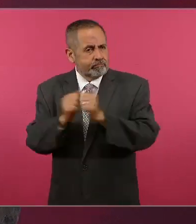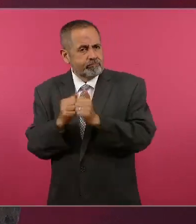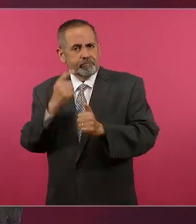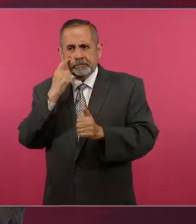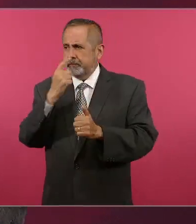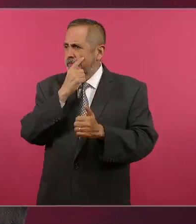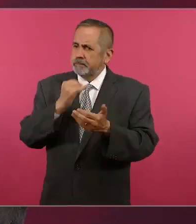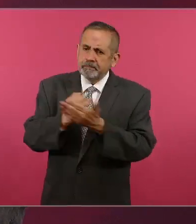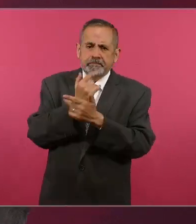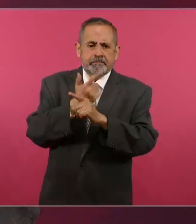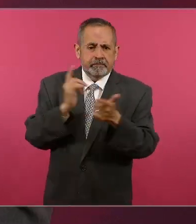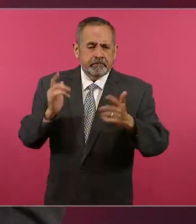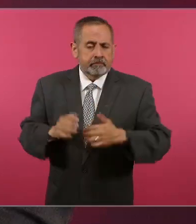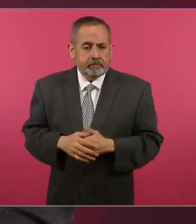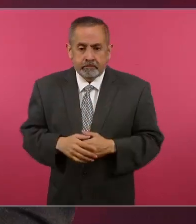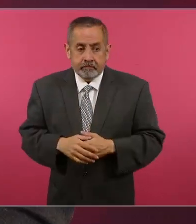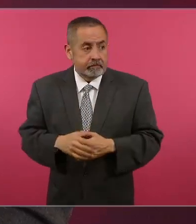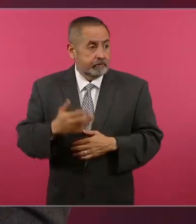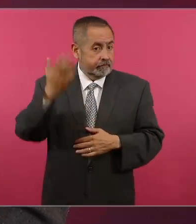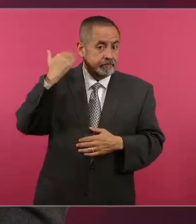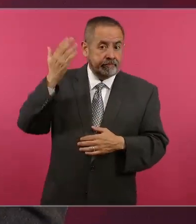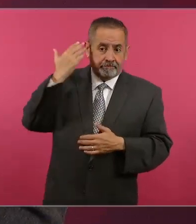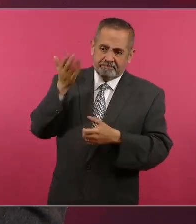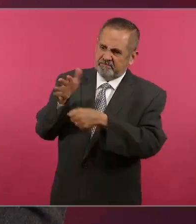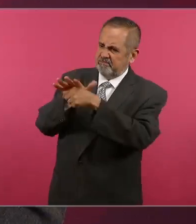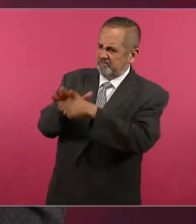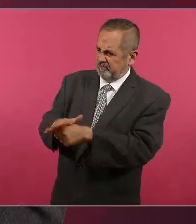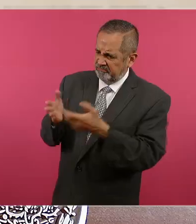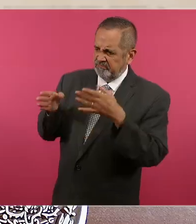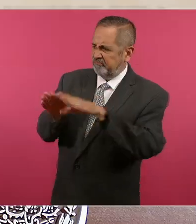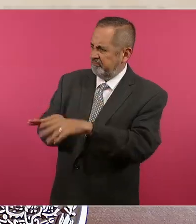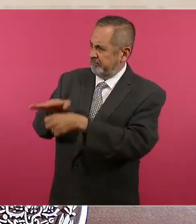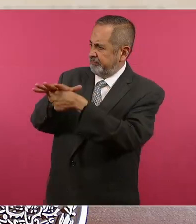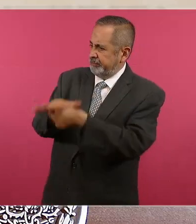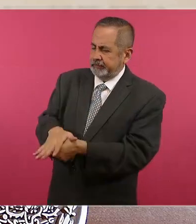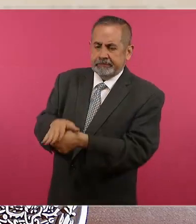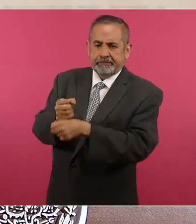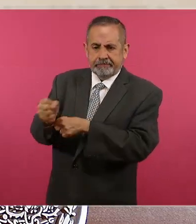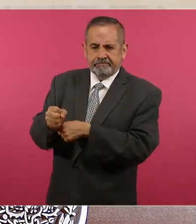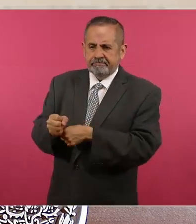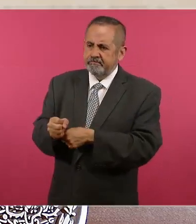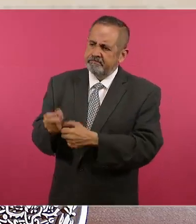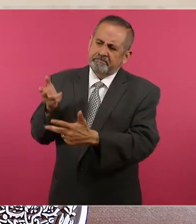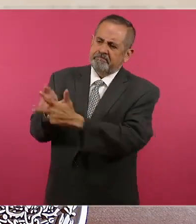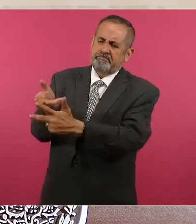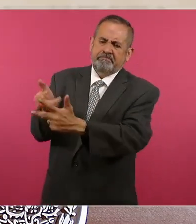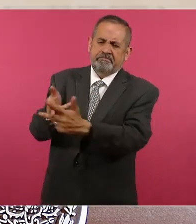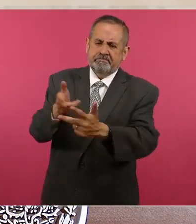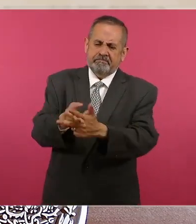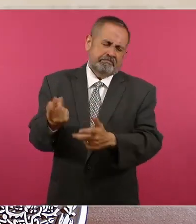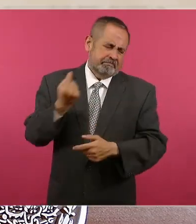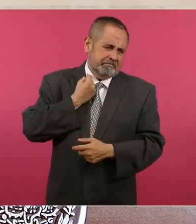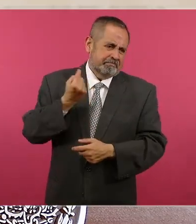democrática, lo que había era represión y asesinatos.